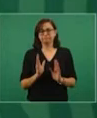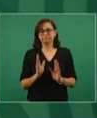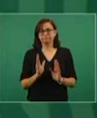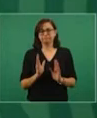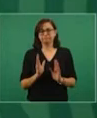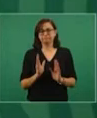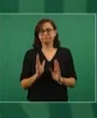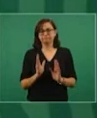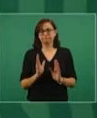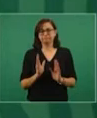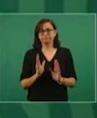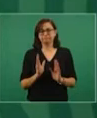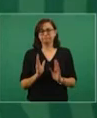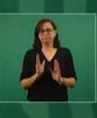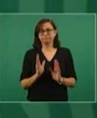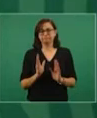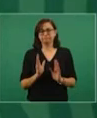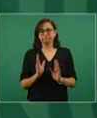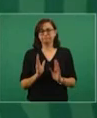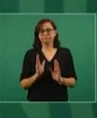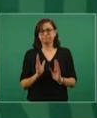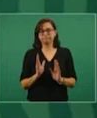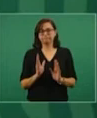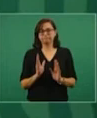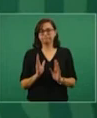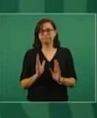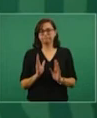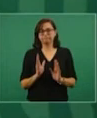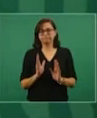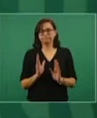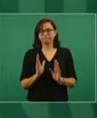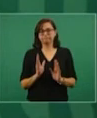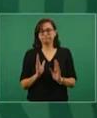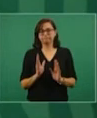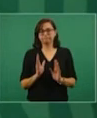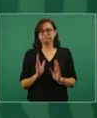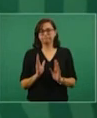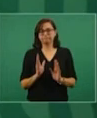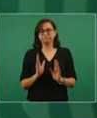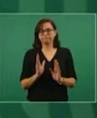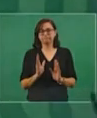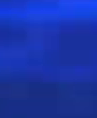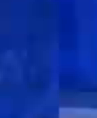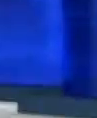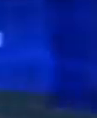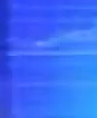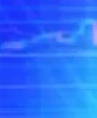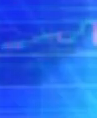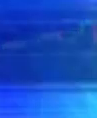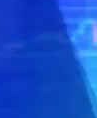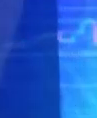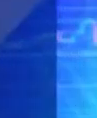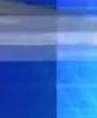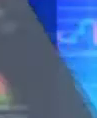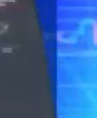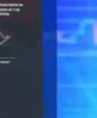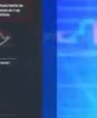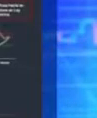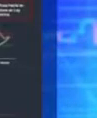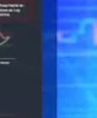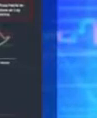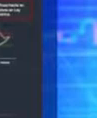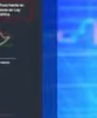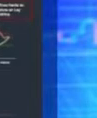y comenzó a volverse de manera negativa. ¿Dónde sí tiene el presidente más positivos que negativos? El día en